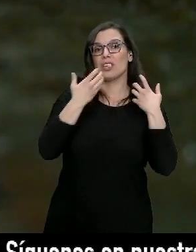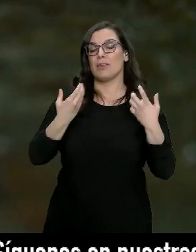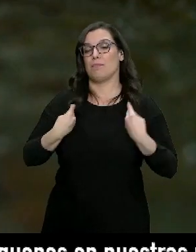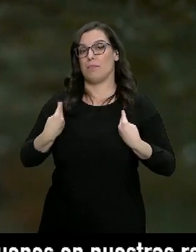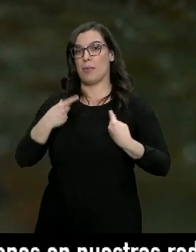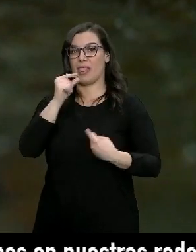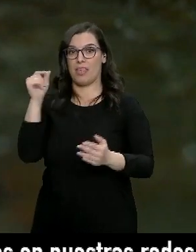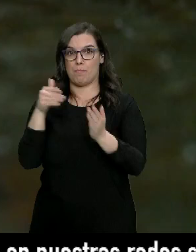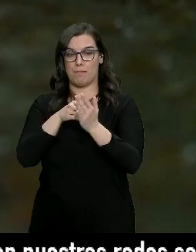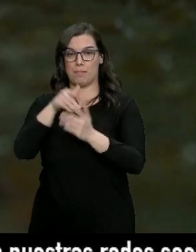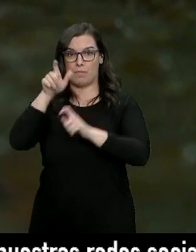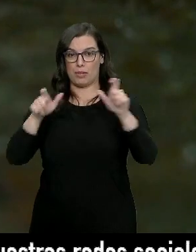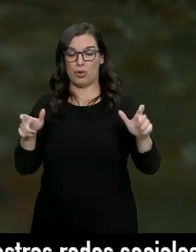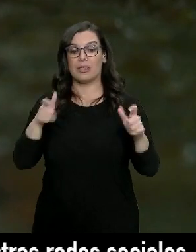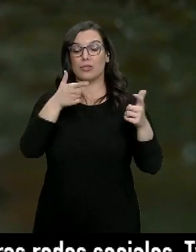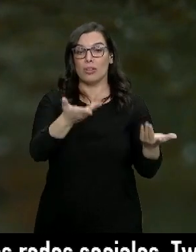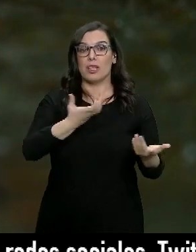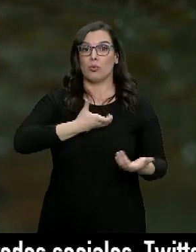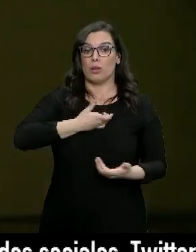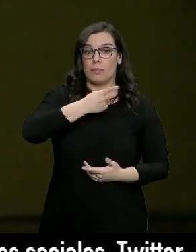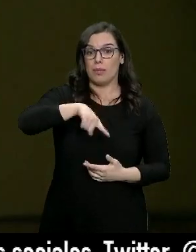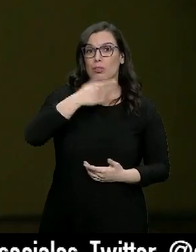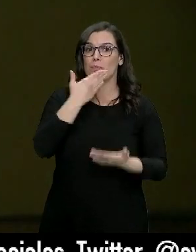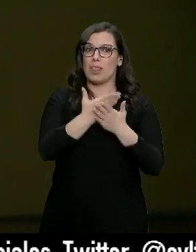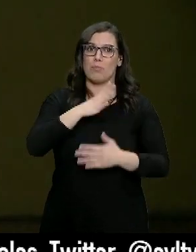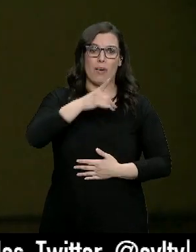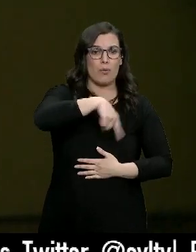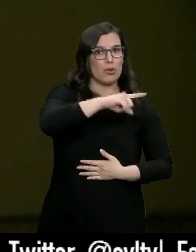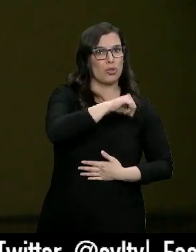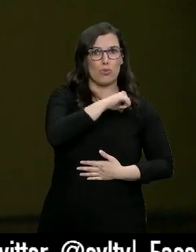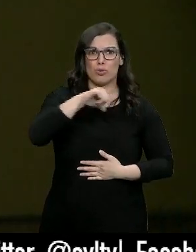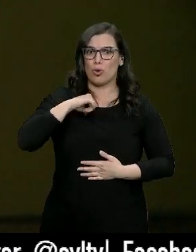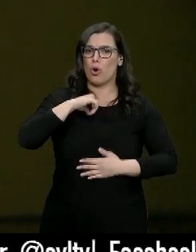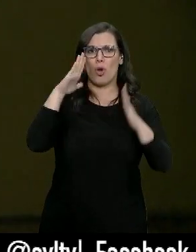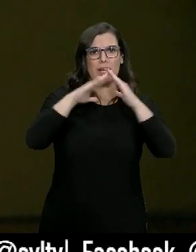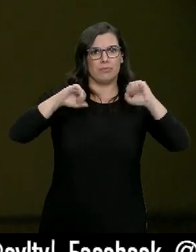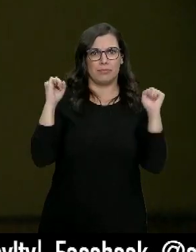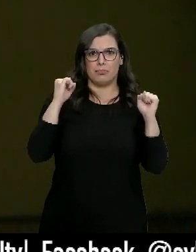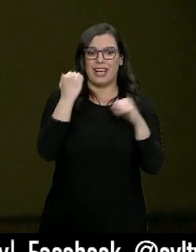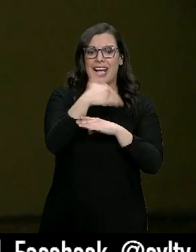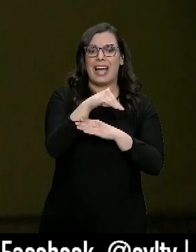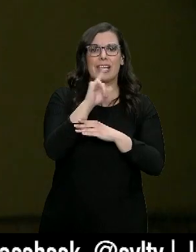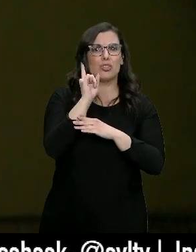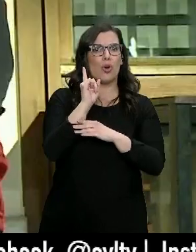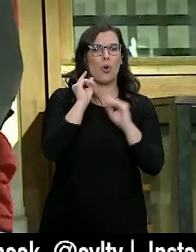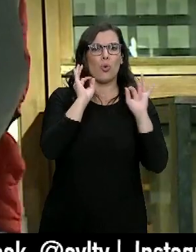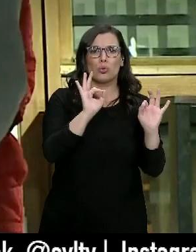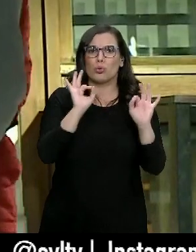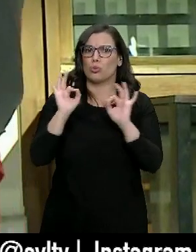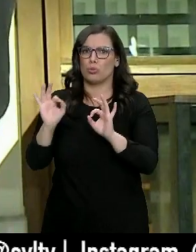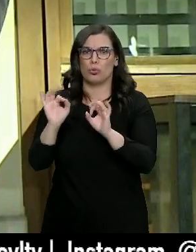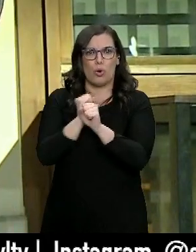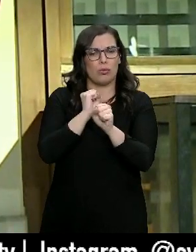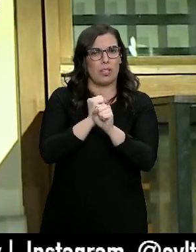100.000 habitantes. El ayuntamiento ha pedido a los vecinos que se autoconfinen en casa, que solo salgan para lo imprescindible, para comprar y poco